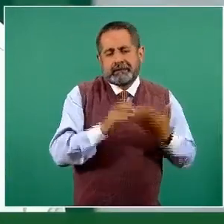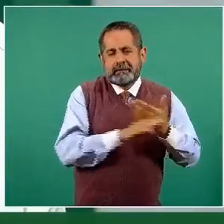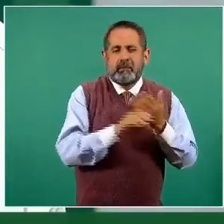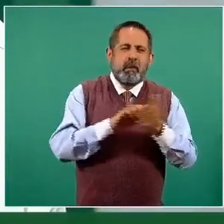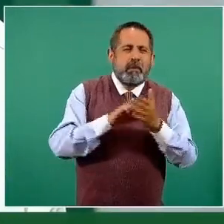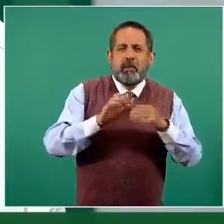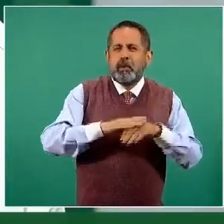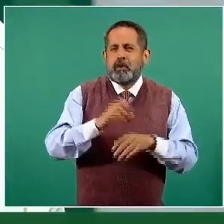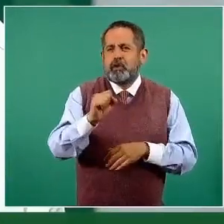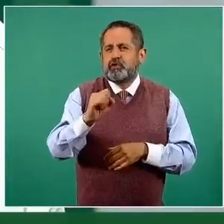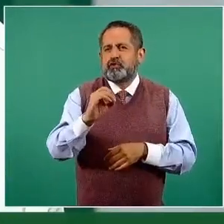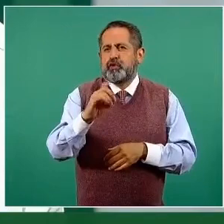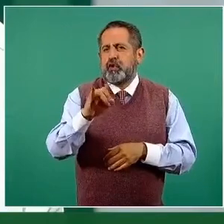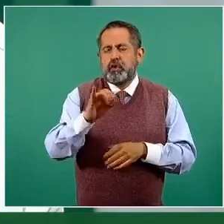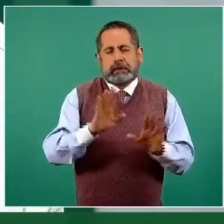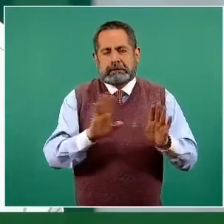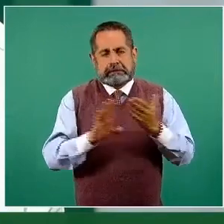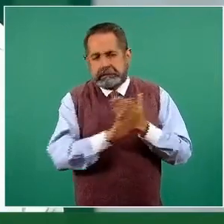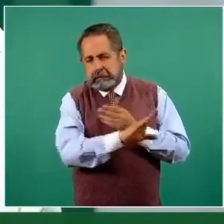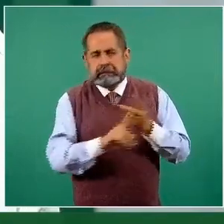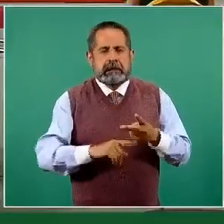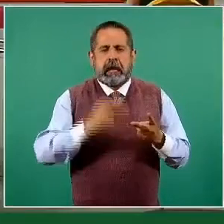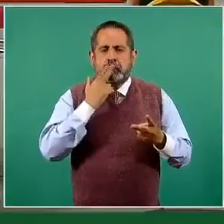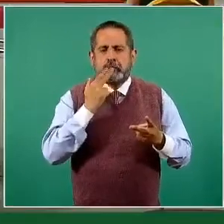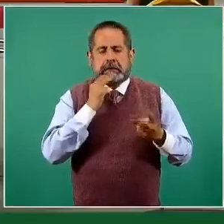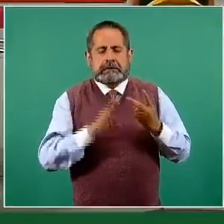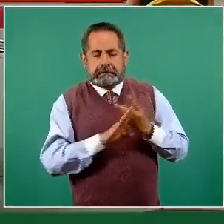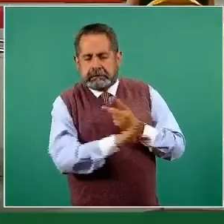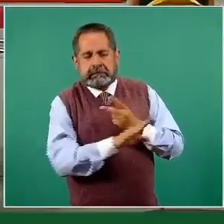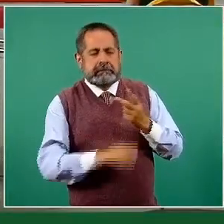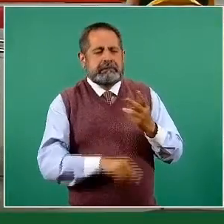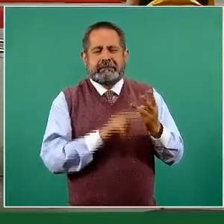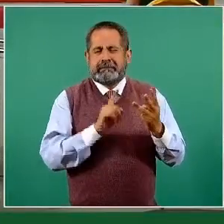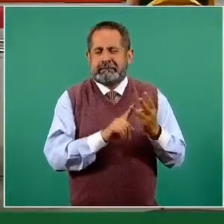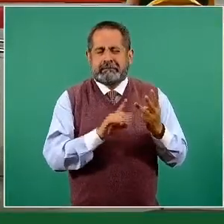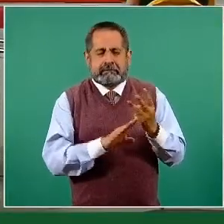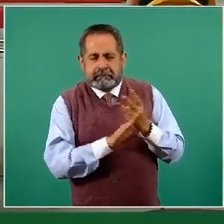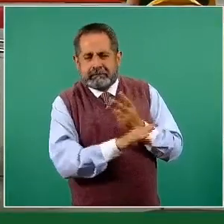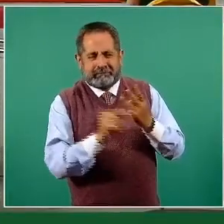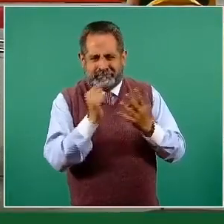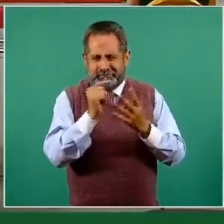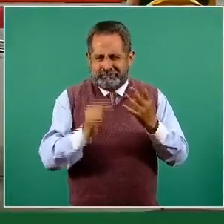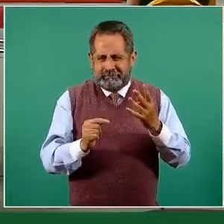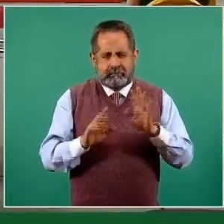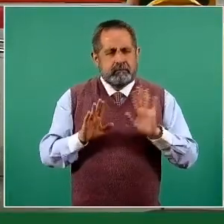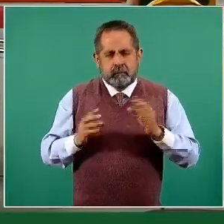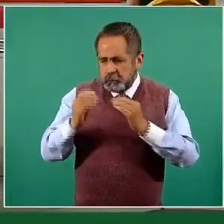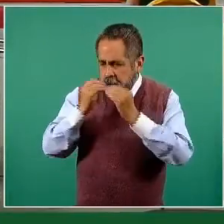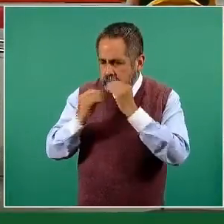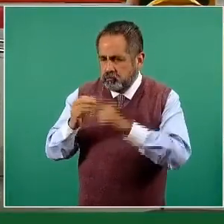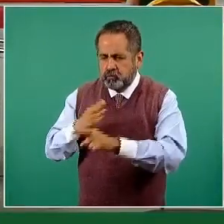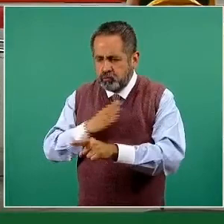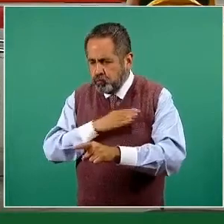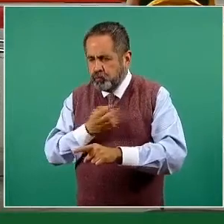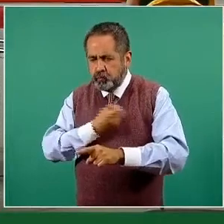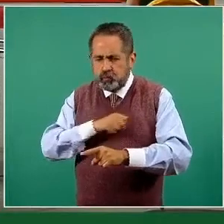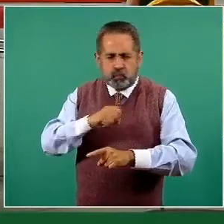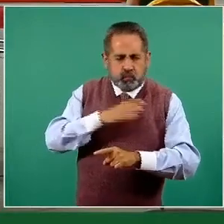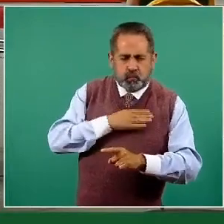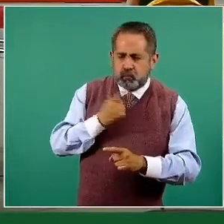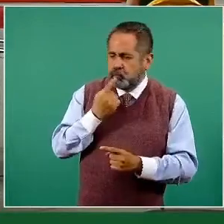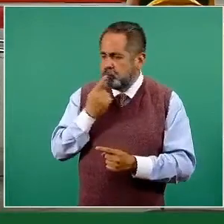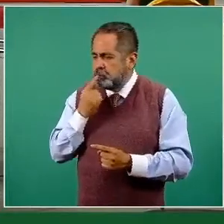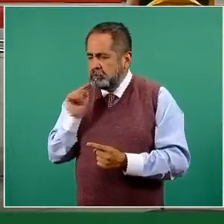sodio, un exceso de azúcares, etcétera. Una dieta balanceada, rica en todos los